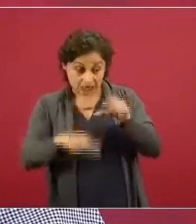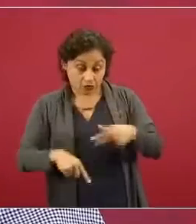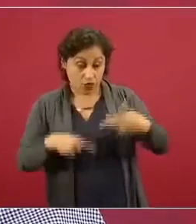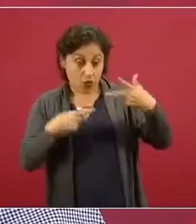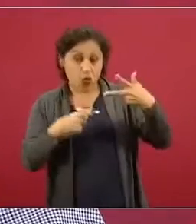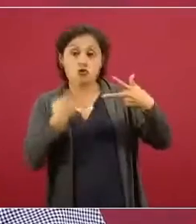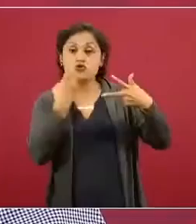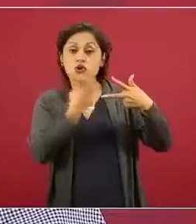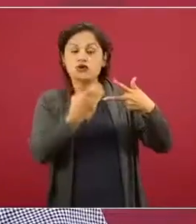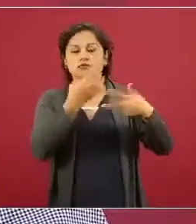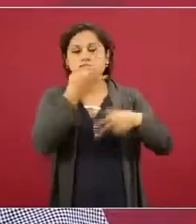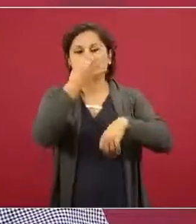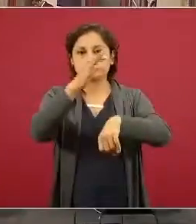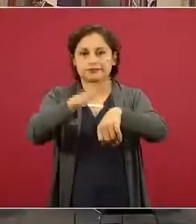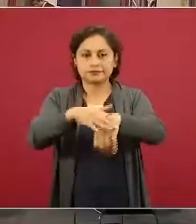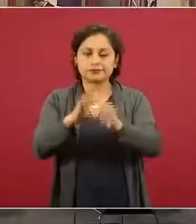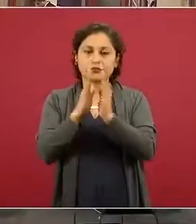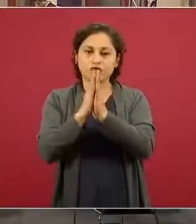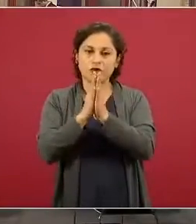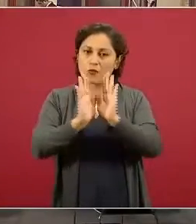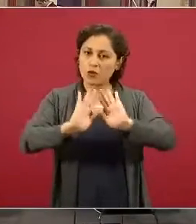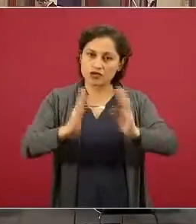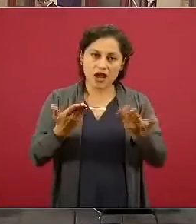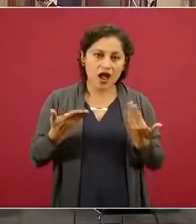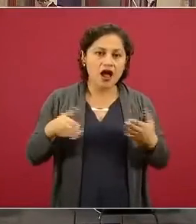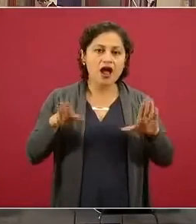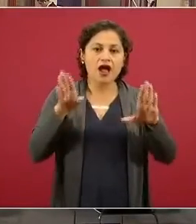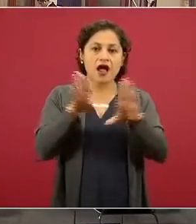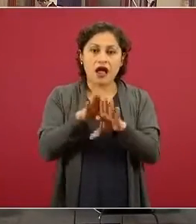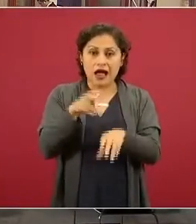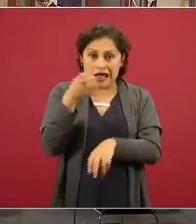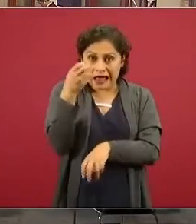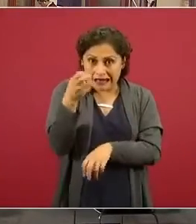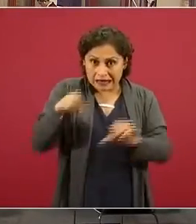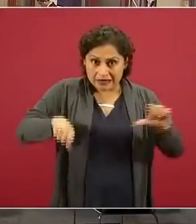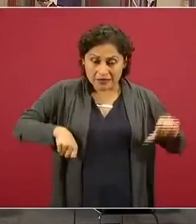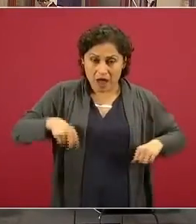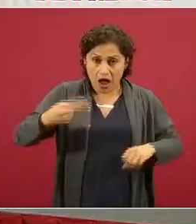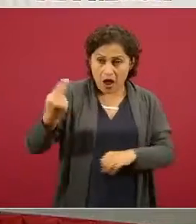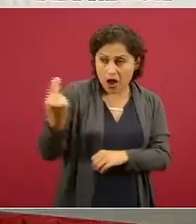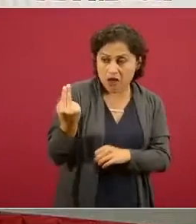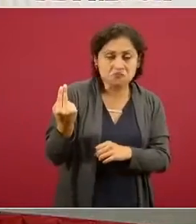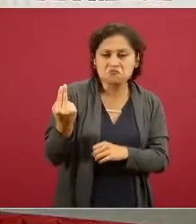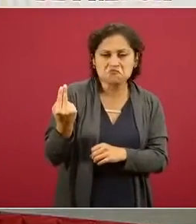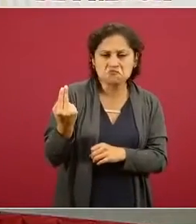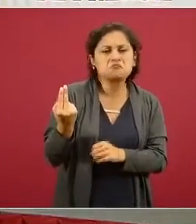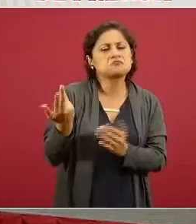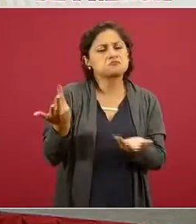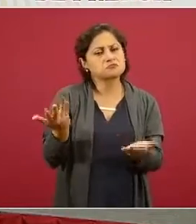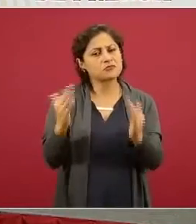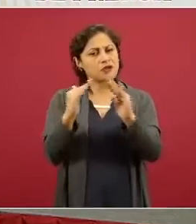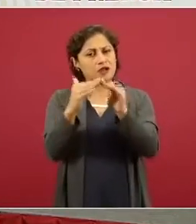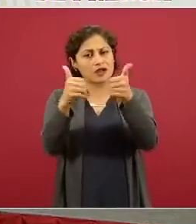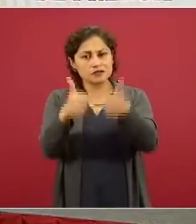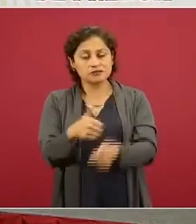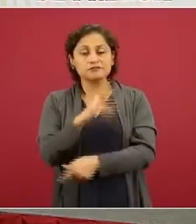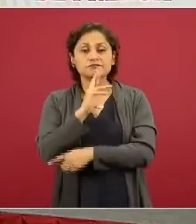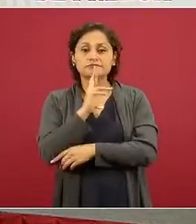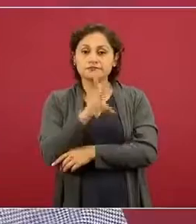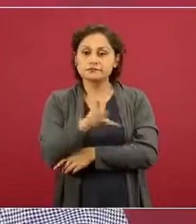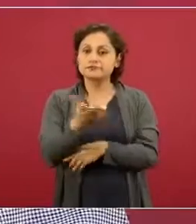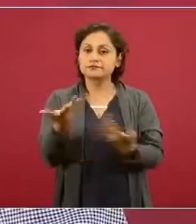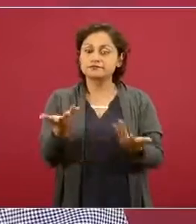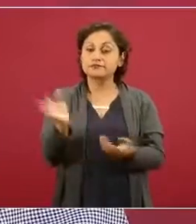detenerlos, ¿no? Y si esto es una cosa en la que no es una actividad esencial, hay que mantenerse en casa. Y si esto se puede tratar de volver